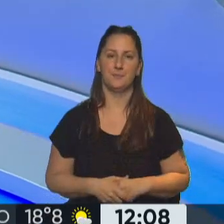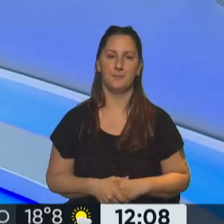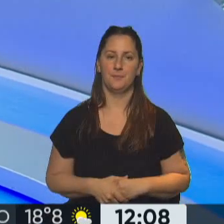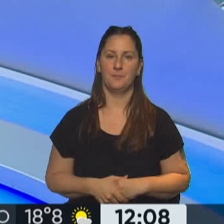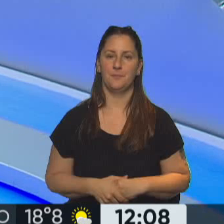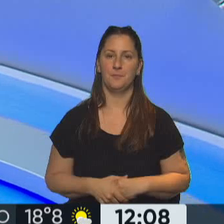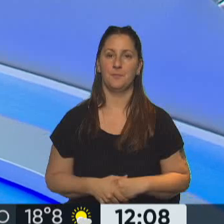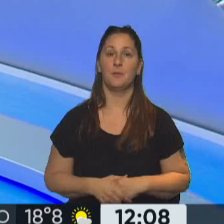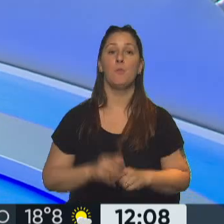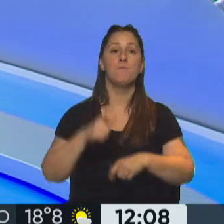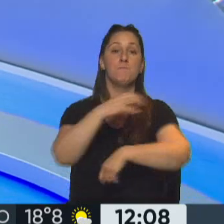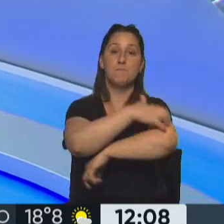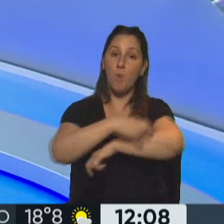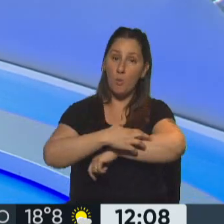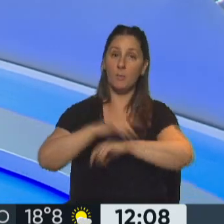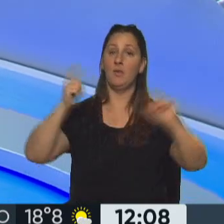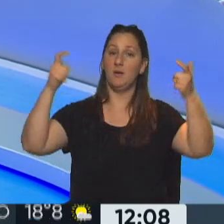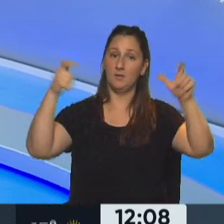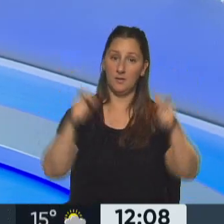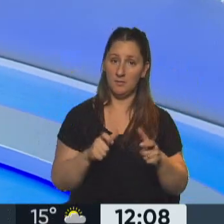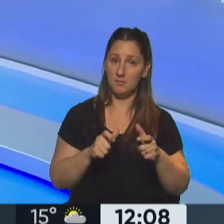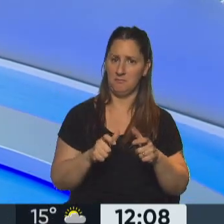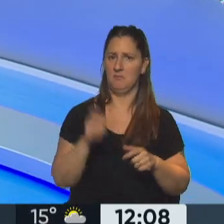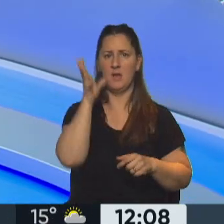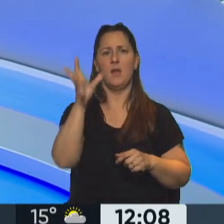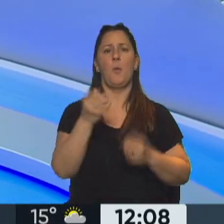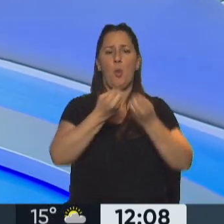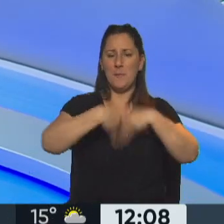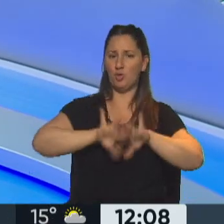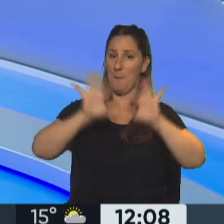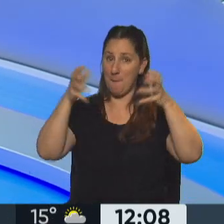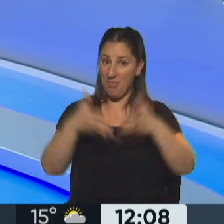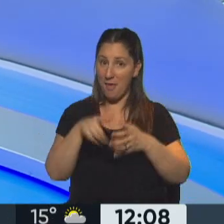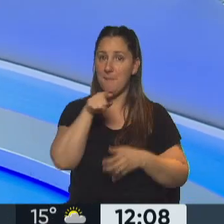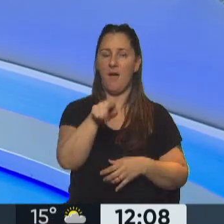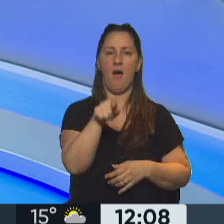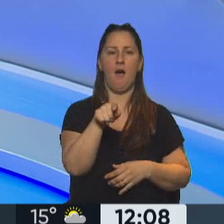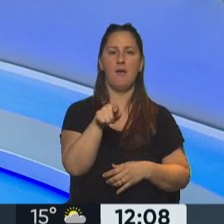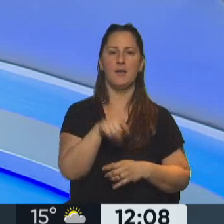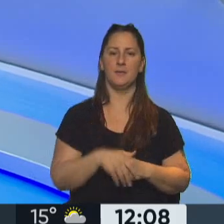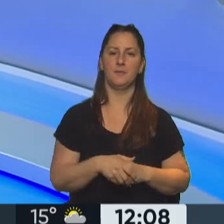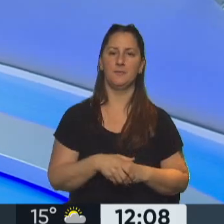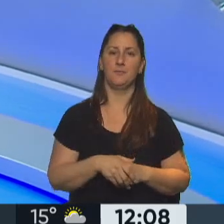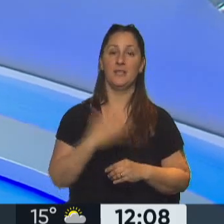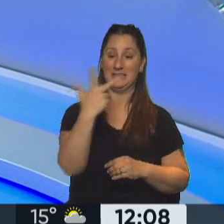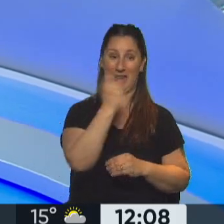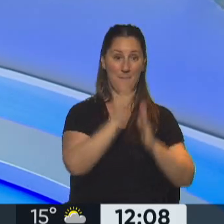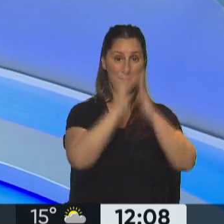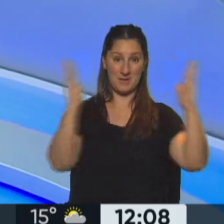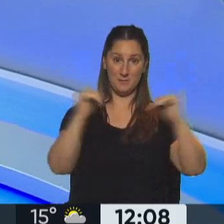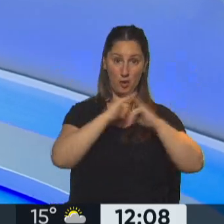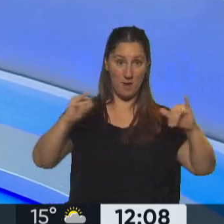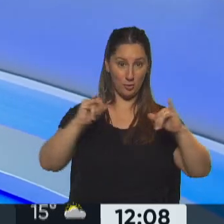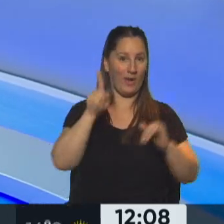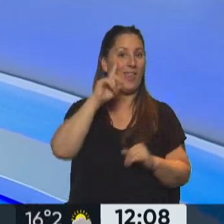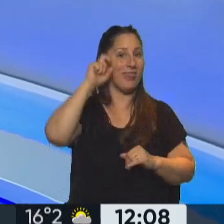una brusca caída de la pobreza, el pico se dio al principio de la pandemia, se llegó a el dato trimestral, que no es el dato que